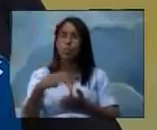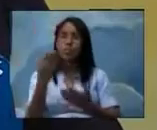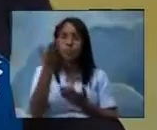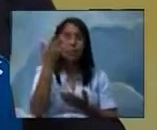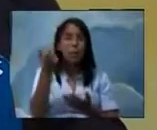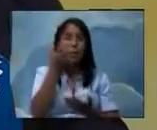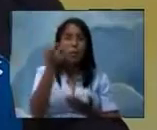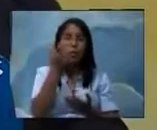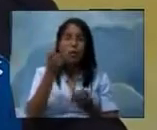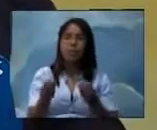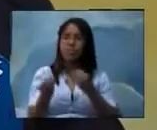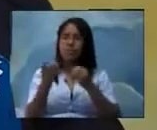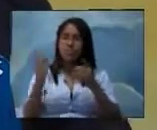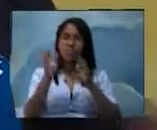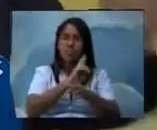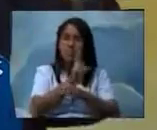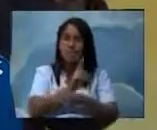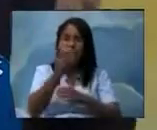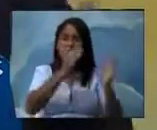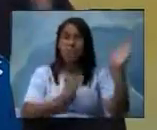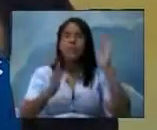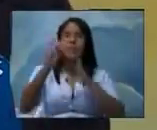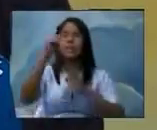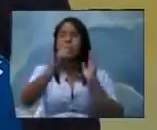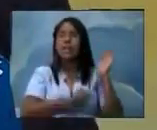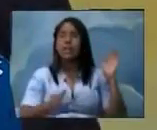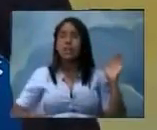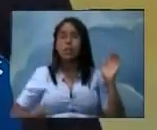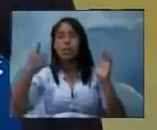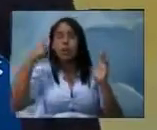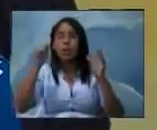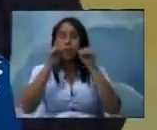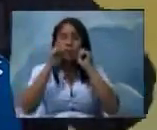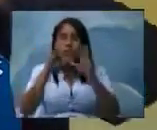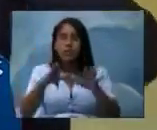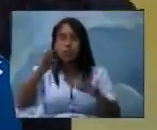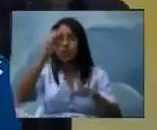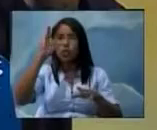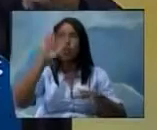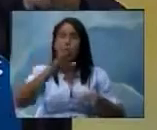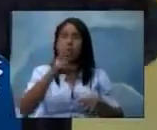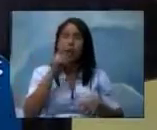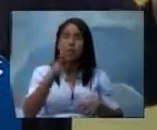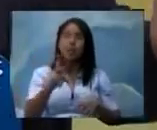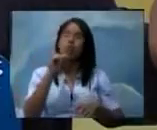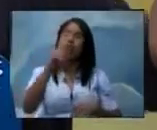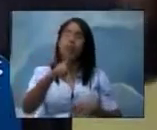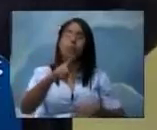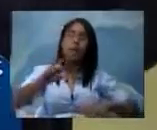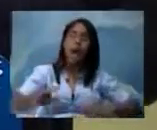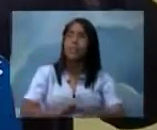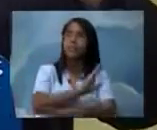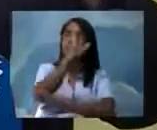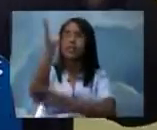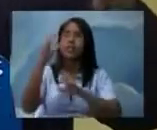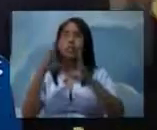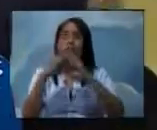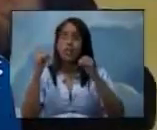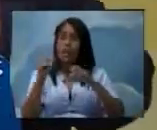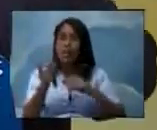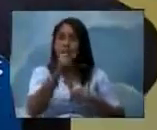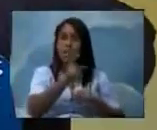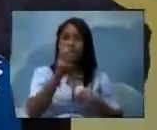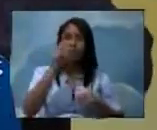están buscando con ímpetu la presencia del Señor para bendecirle. Dios está viendo también al cielito, al